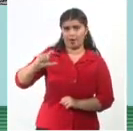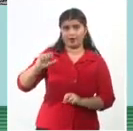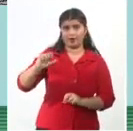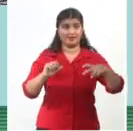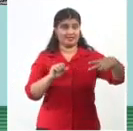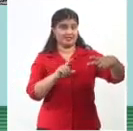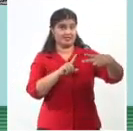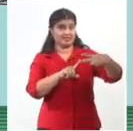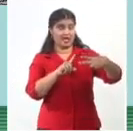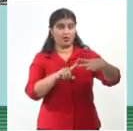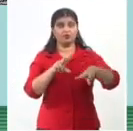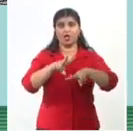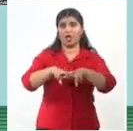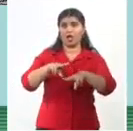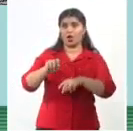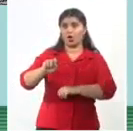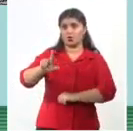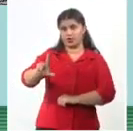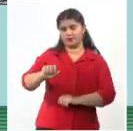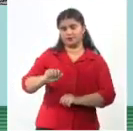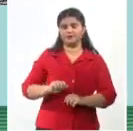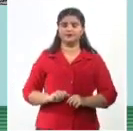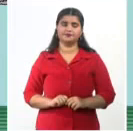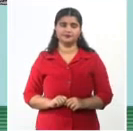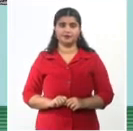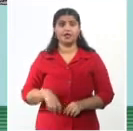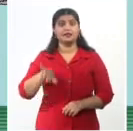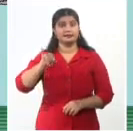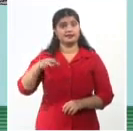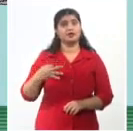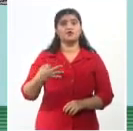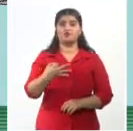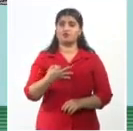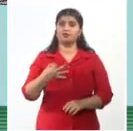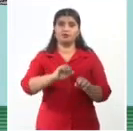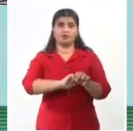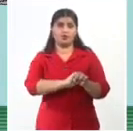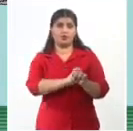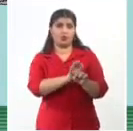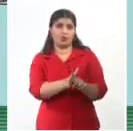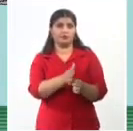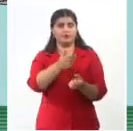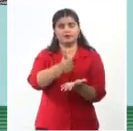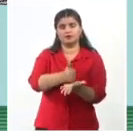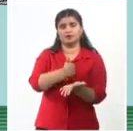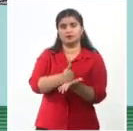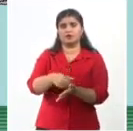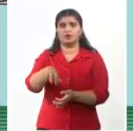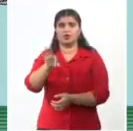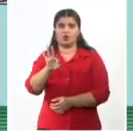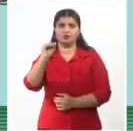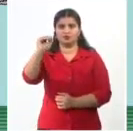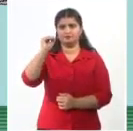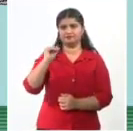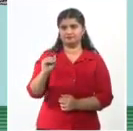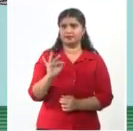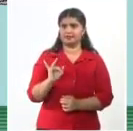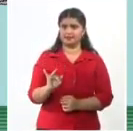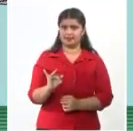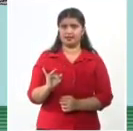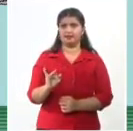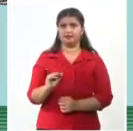sus 14 municipios, el municipio de Holguín con 8, Báguanos con 7, Banes